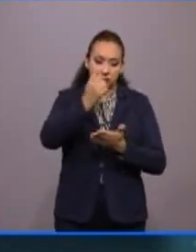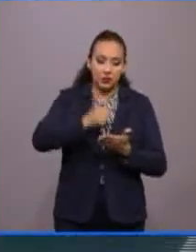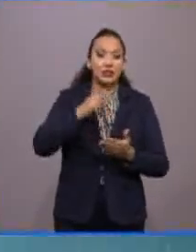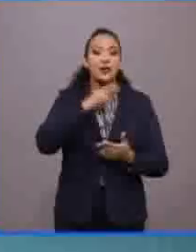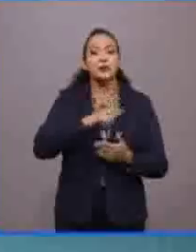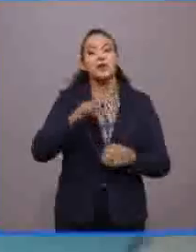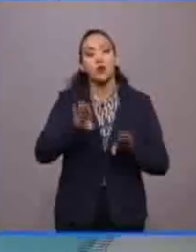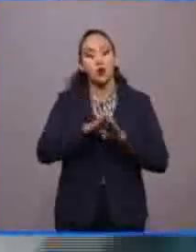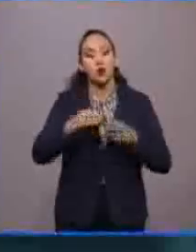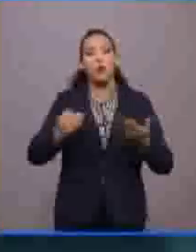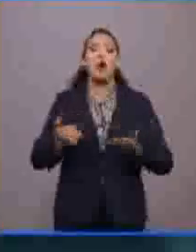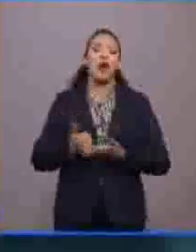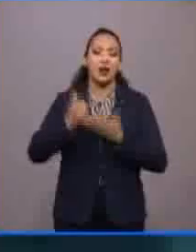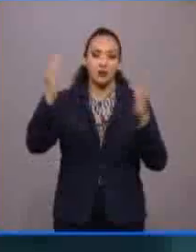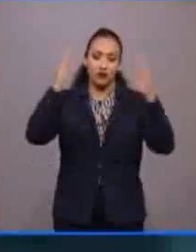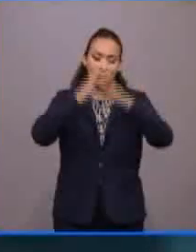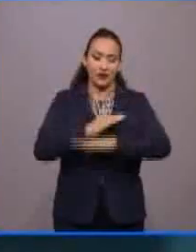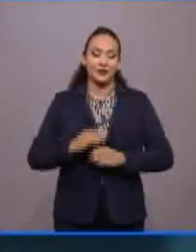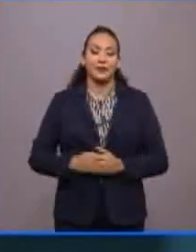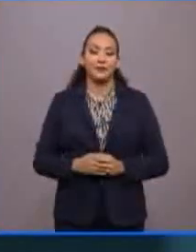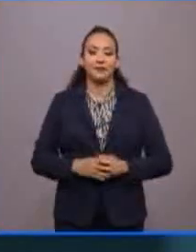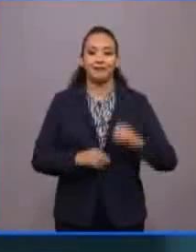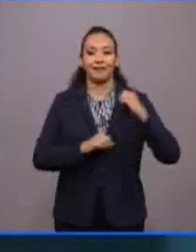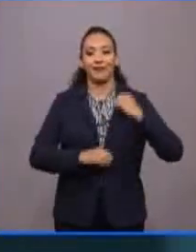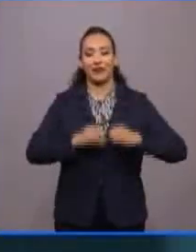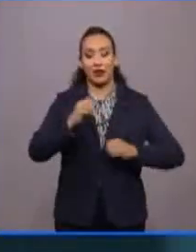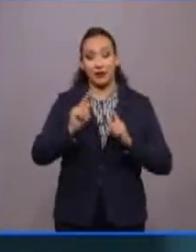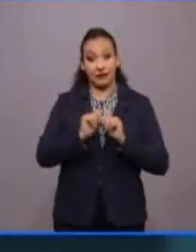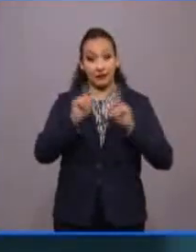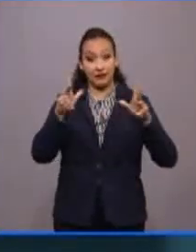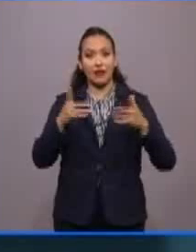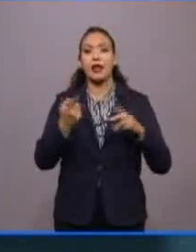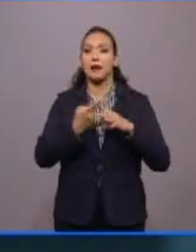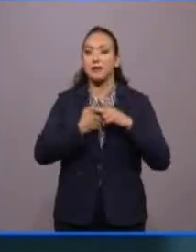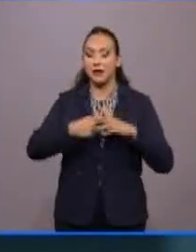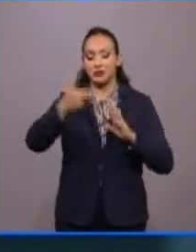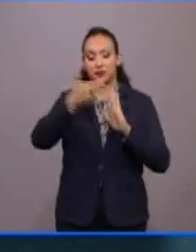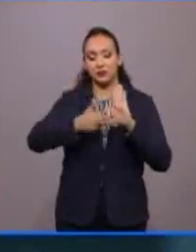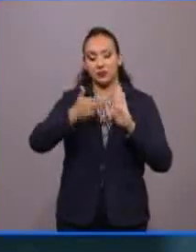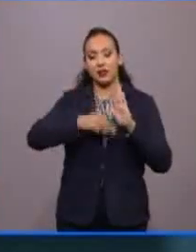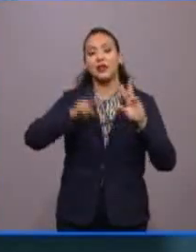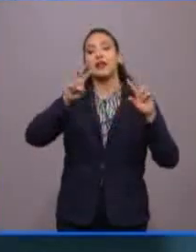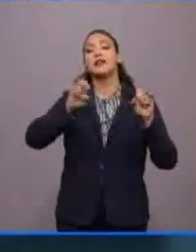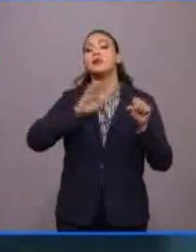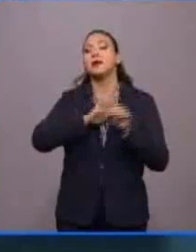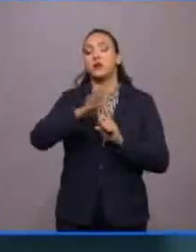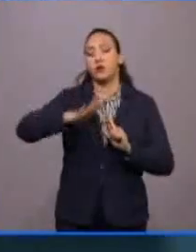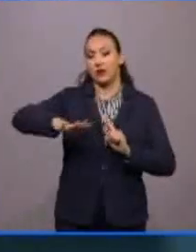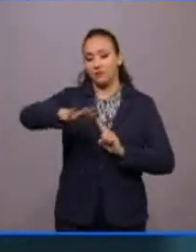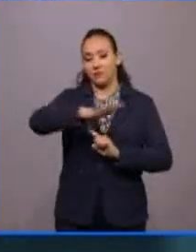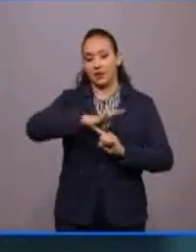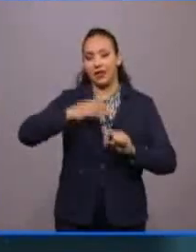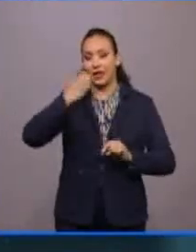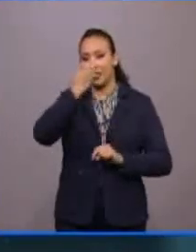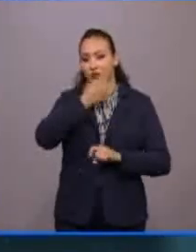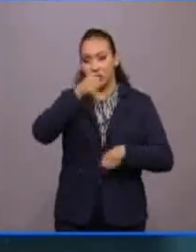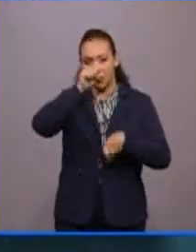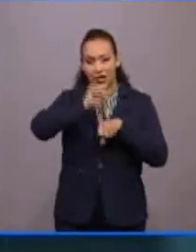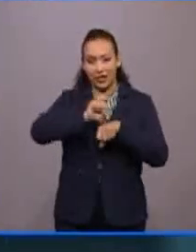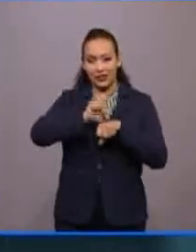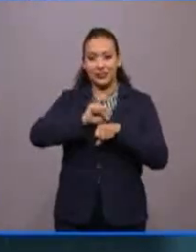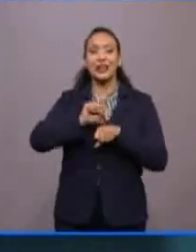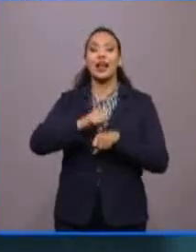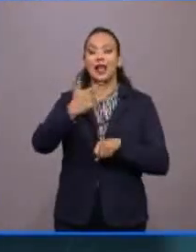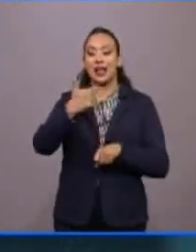mediación. El Poder Judicial de Tlaxcala puso en marcha el taller sobre entorno escolar en la escuela secundaria Gabriela